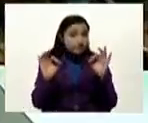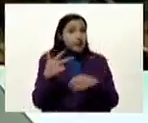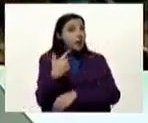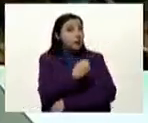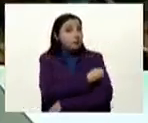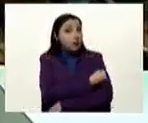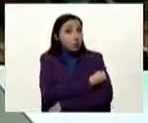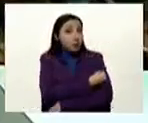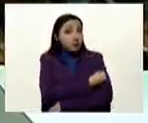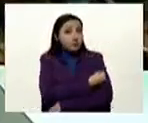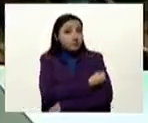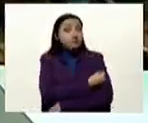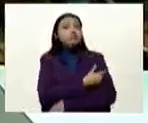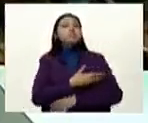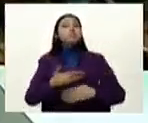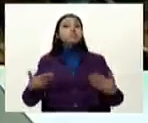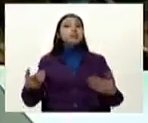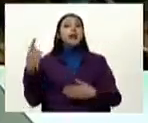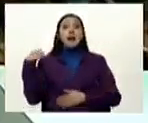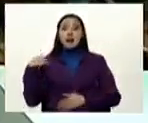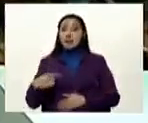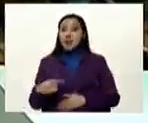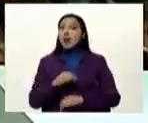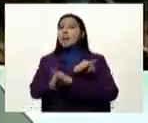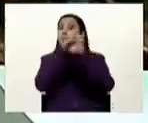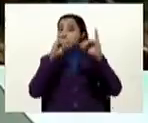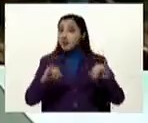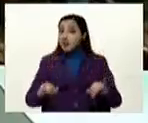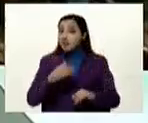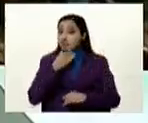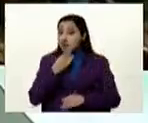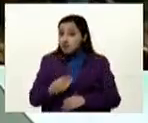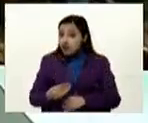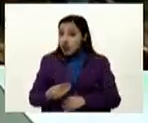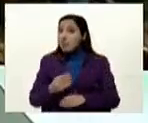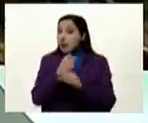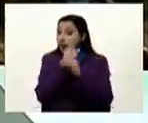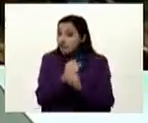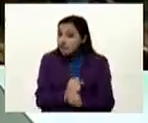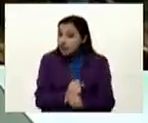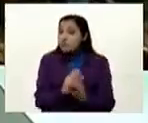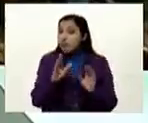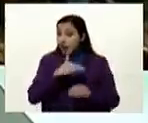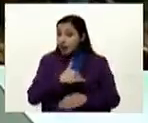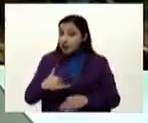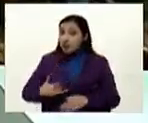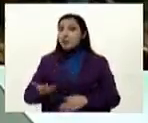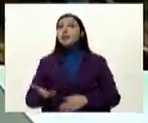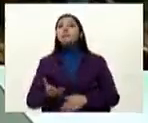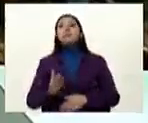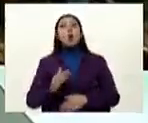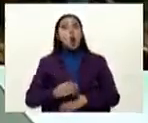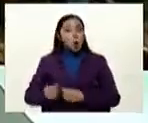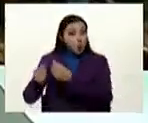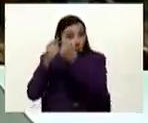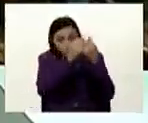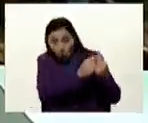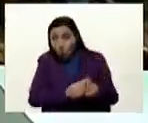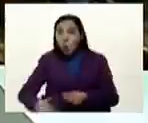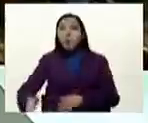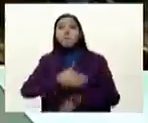vacunarse, para tener un feliz año de crecimiento,